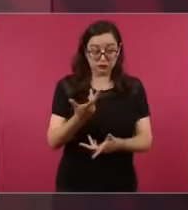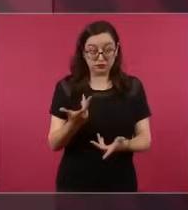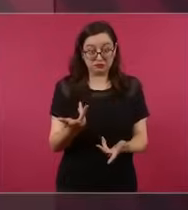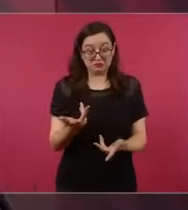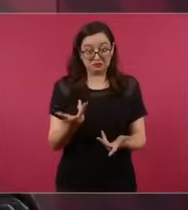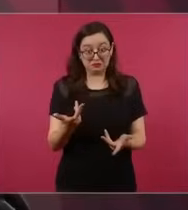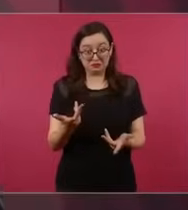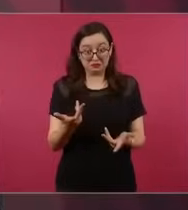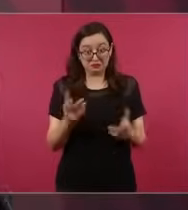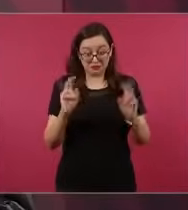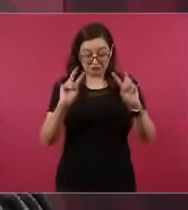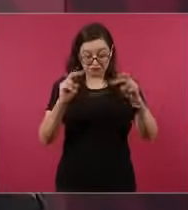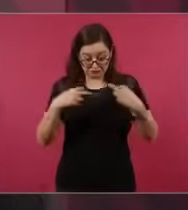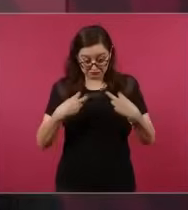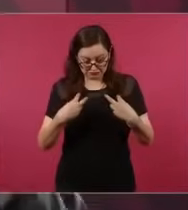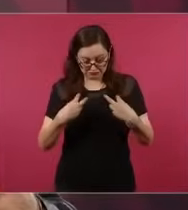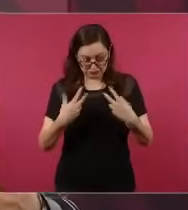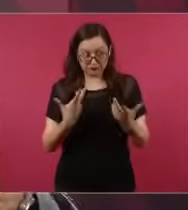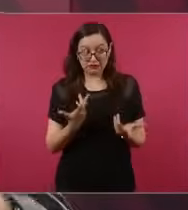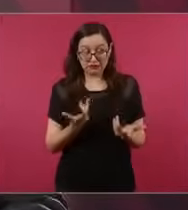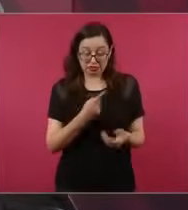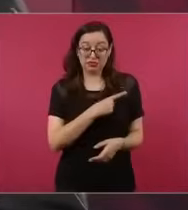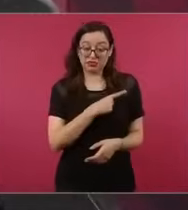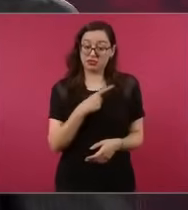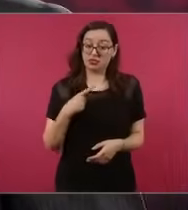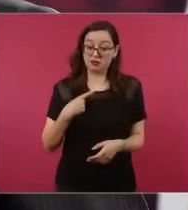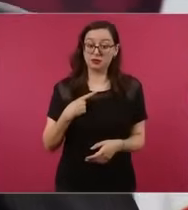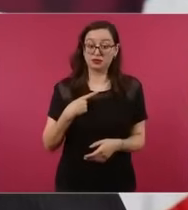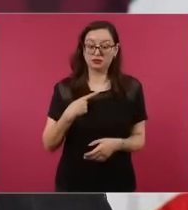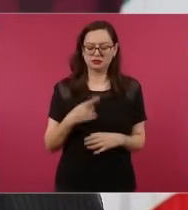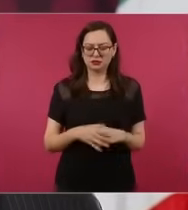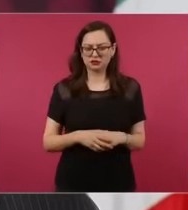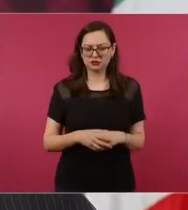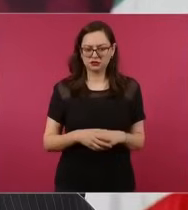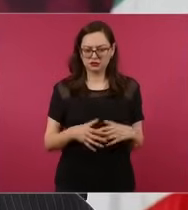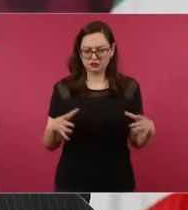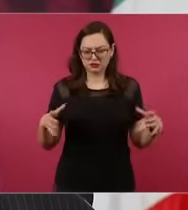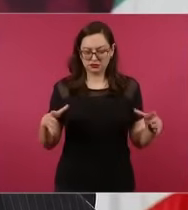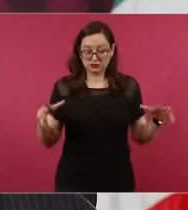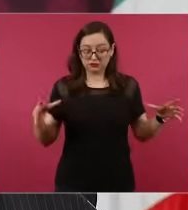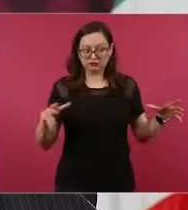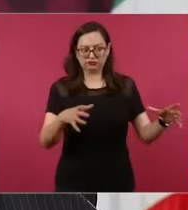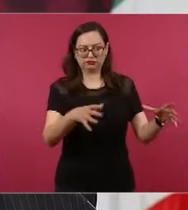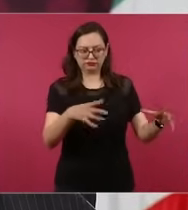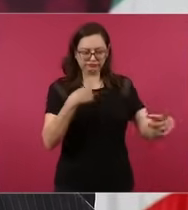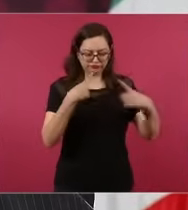y decir qué cosa es lo que no hicimos bien.